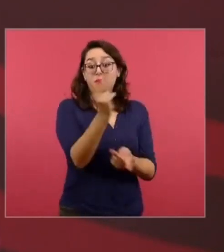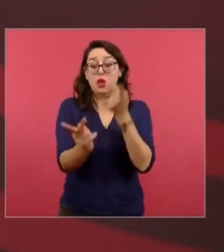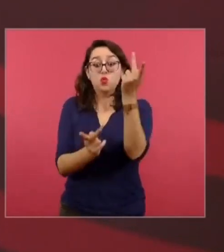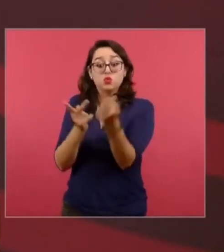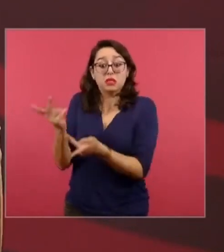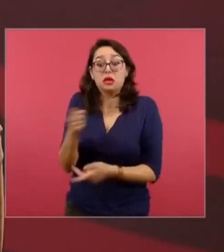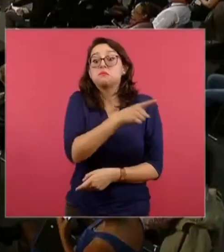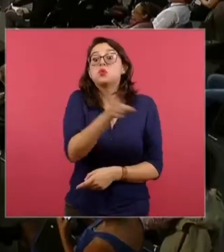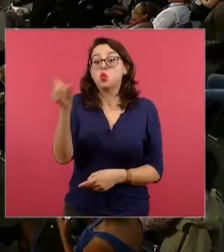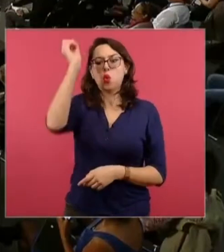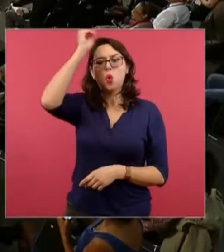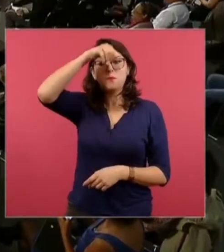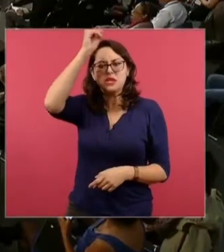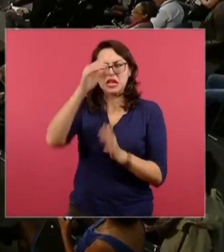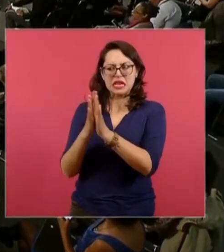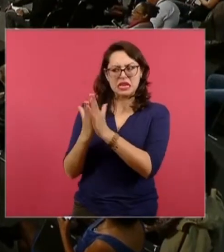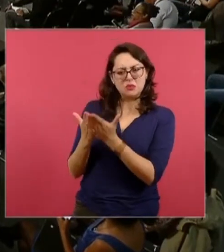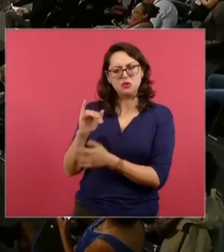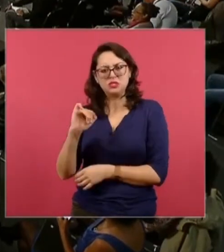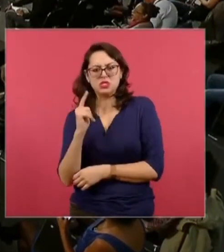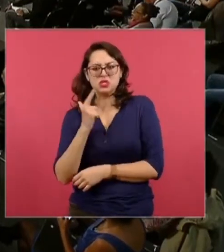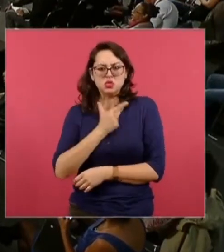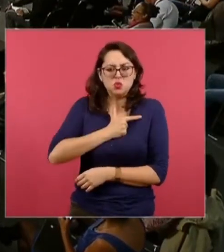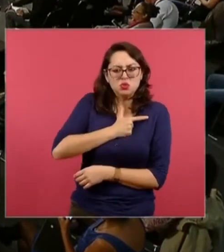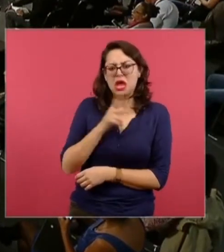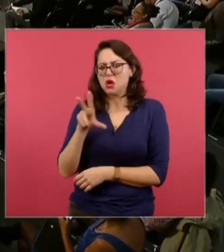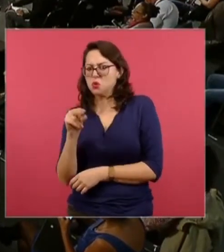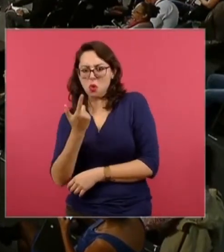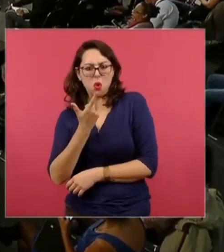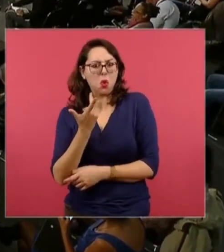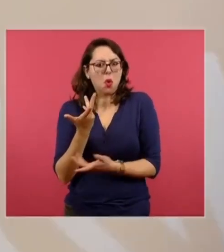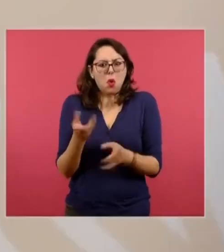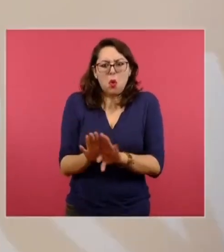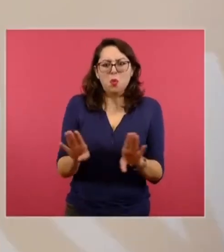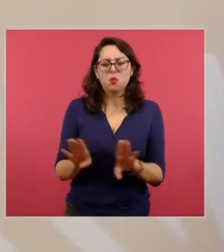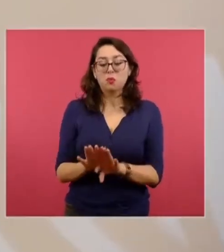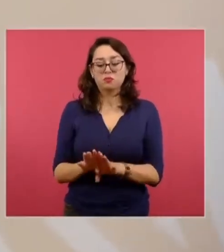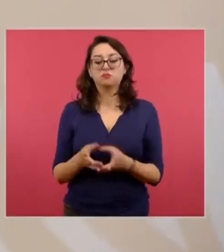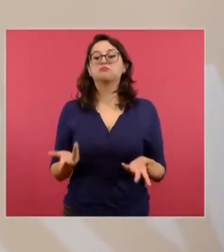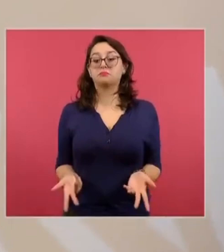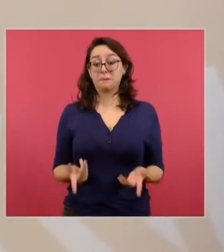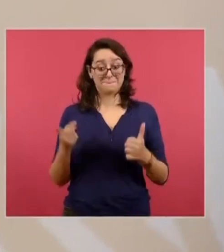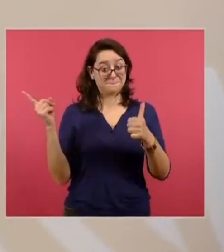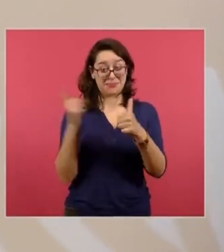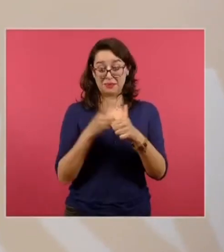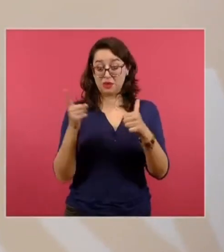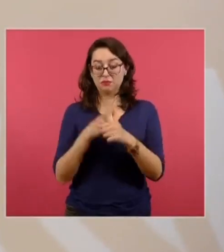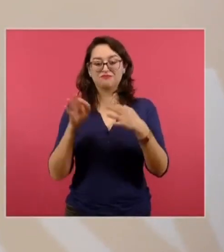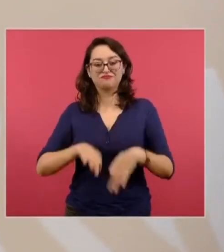tutores, decían sobre los libros de texto? Primero, reconocían, veníamos de la cuestión de la